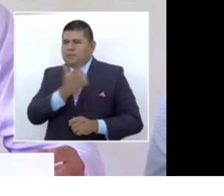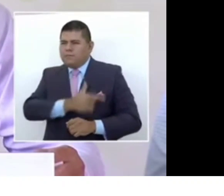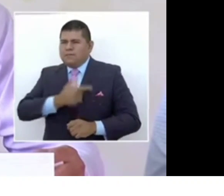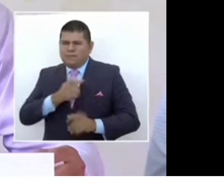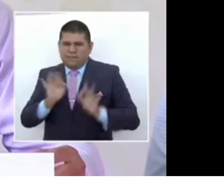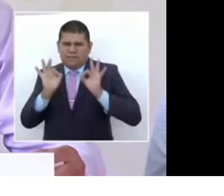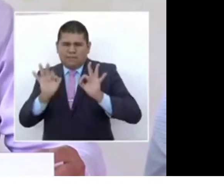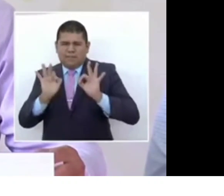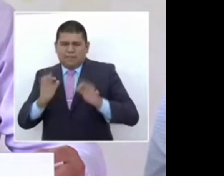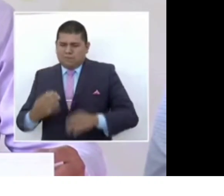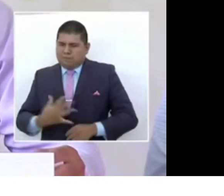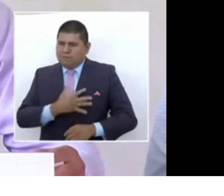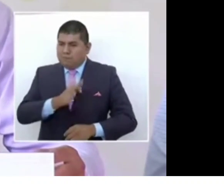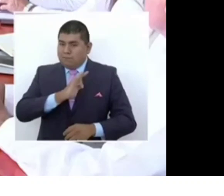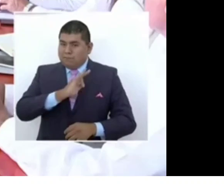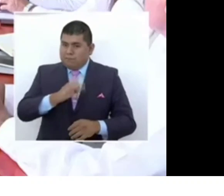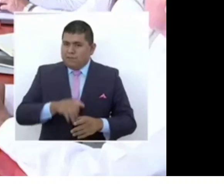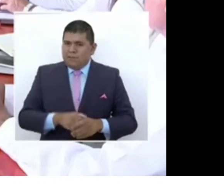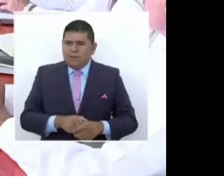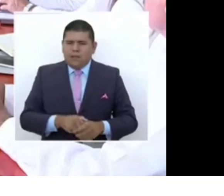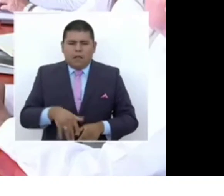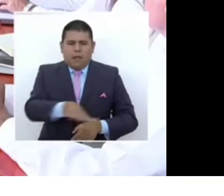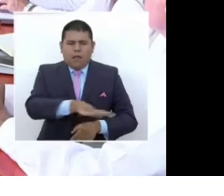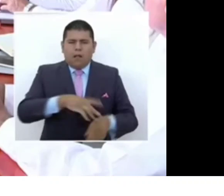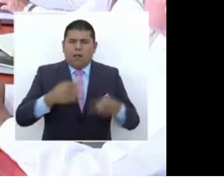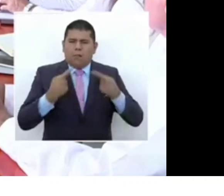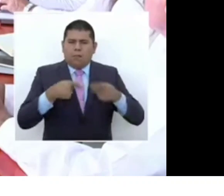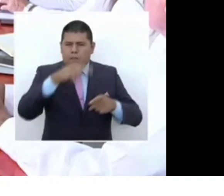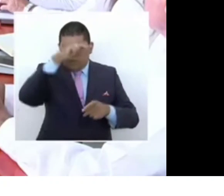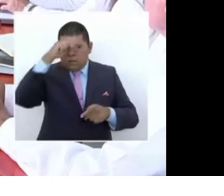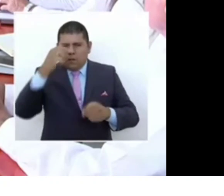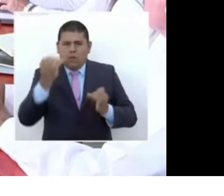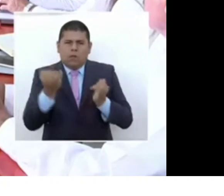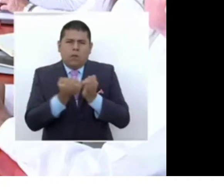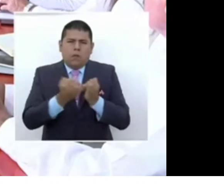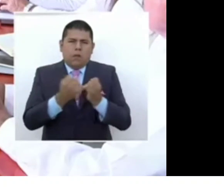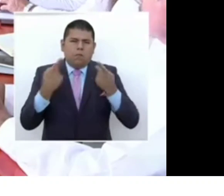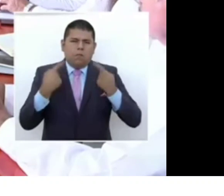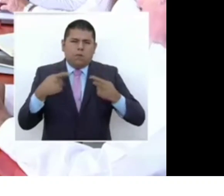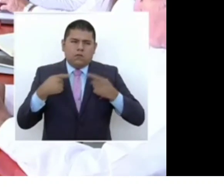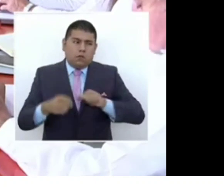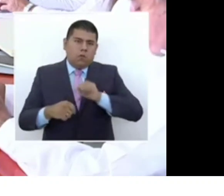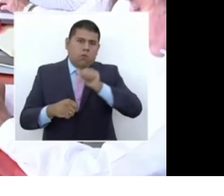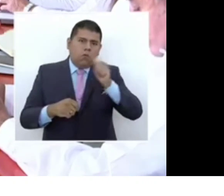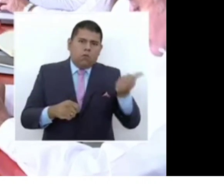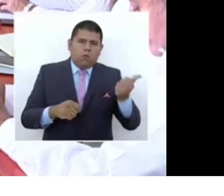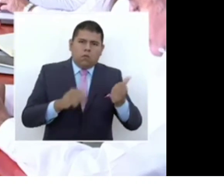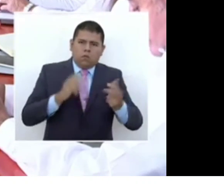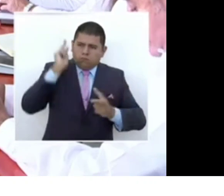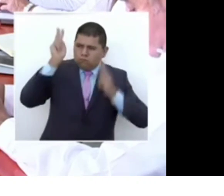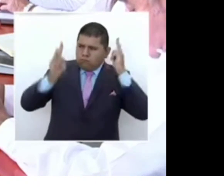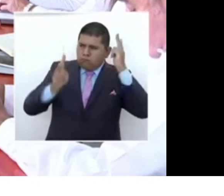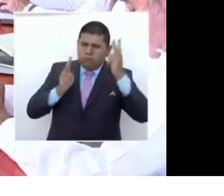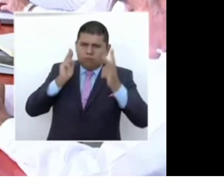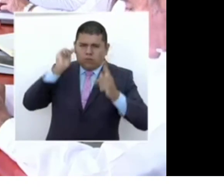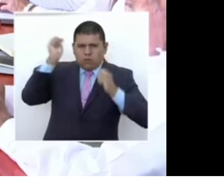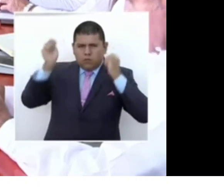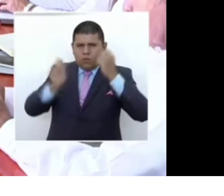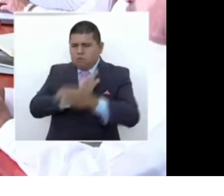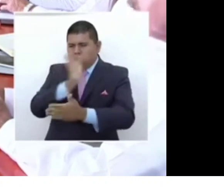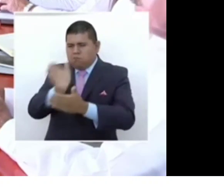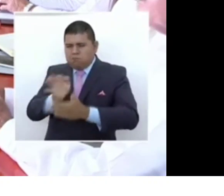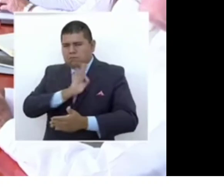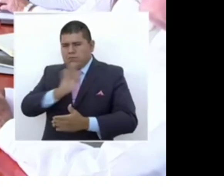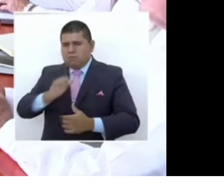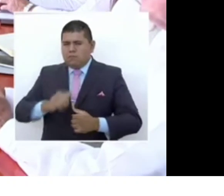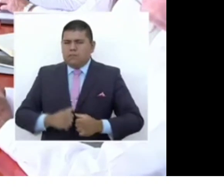de ese espacio los nayaritas y otros turistas.